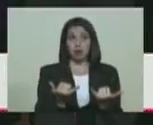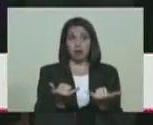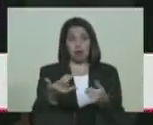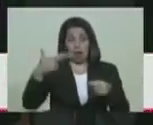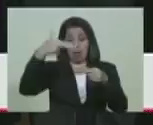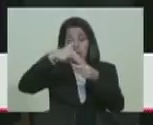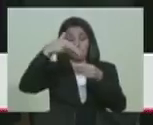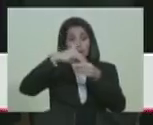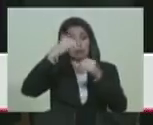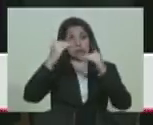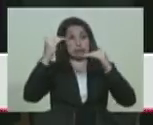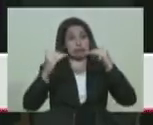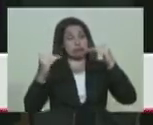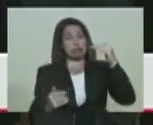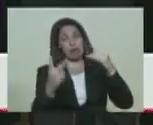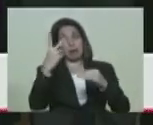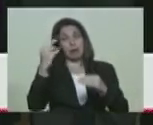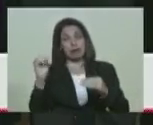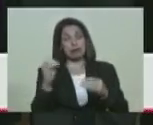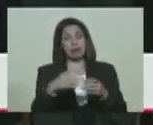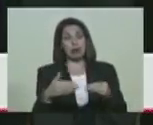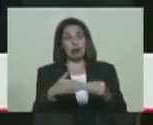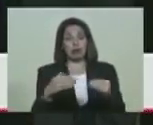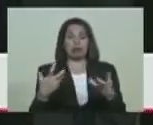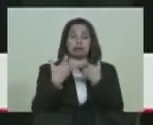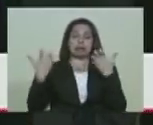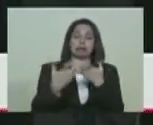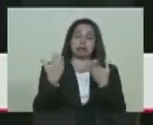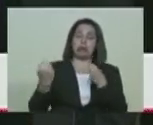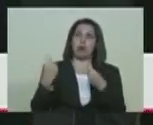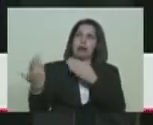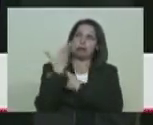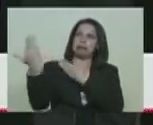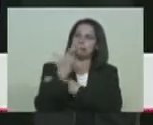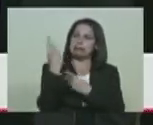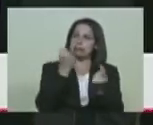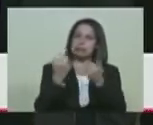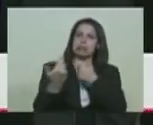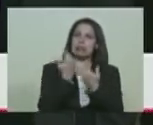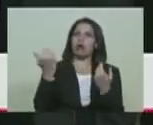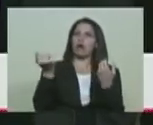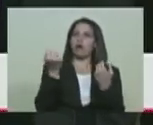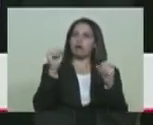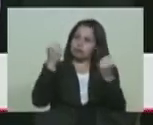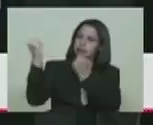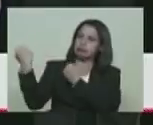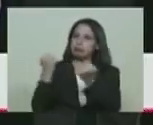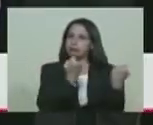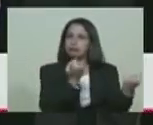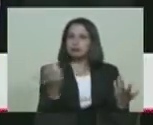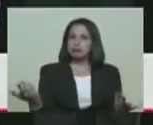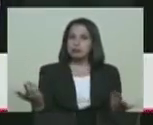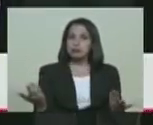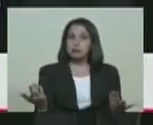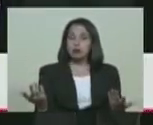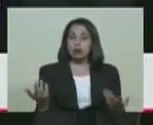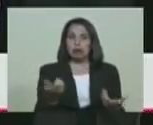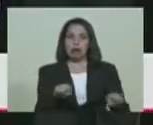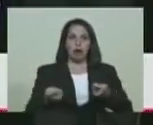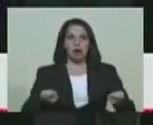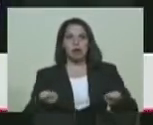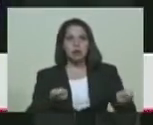petróleo se nos vino a 20, la guerra económica, las salvajes sanciones financieras de los Estados Unidos, la persecución financiera, nos